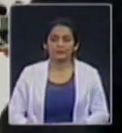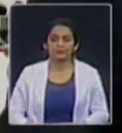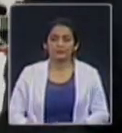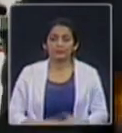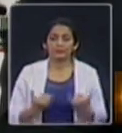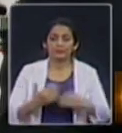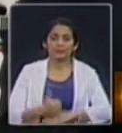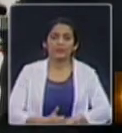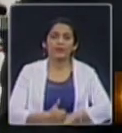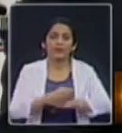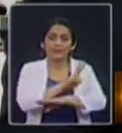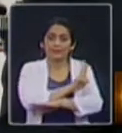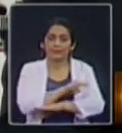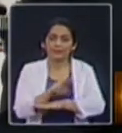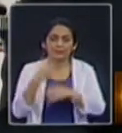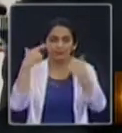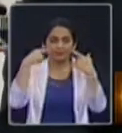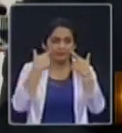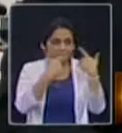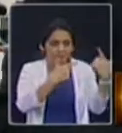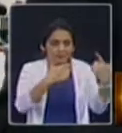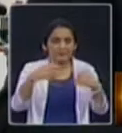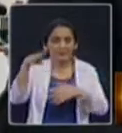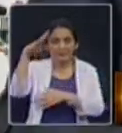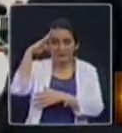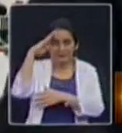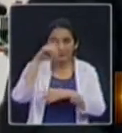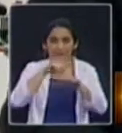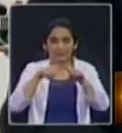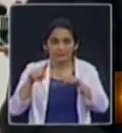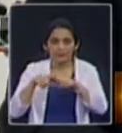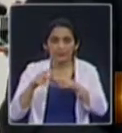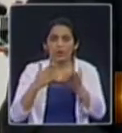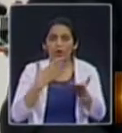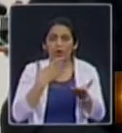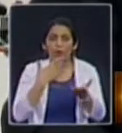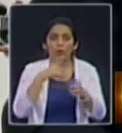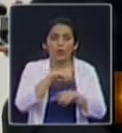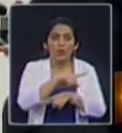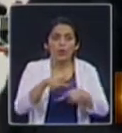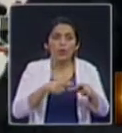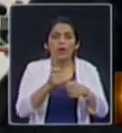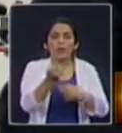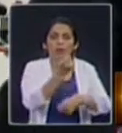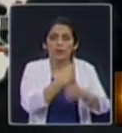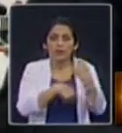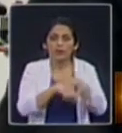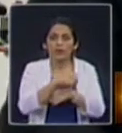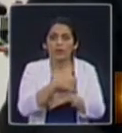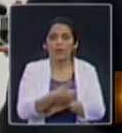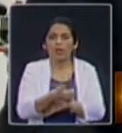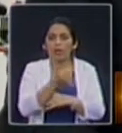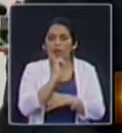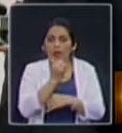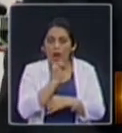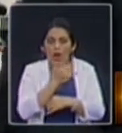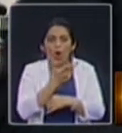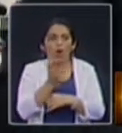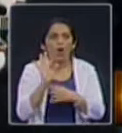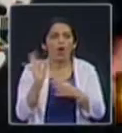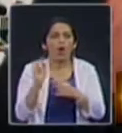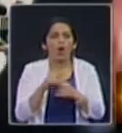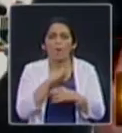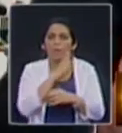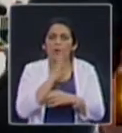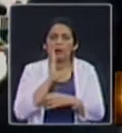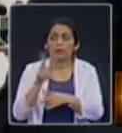hecho un gran trabajo, una gran labor, cerrando locales de consumo de alcohol, bares que no han tenido permiso,